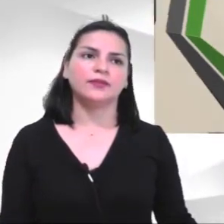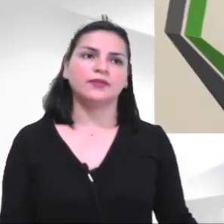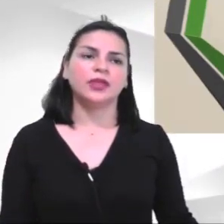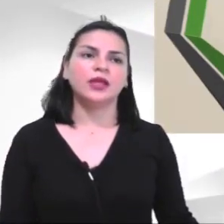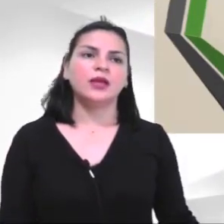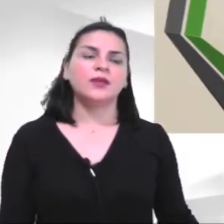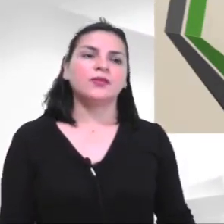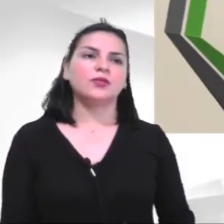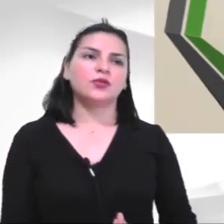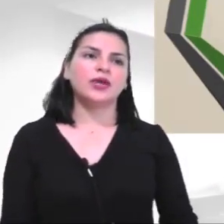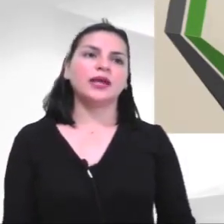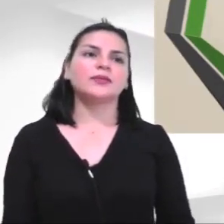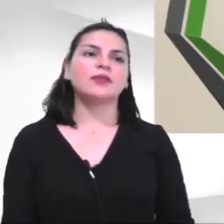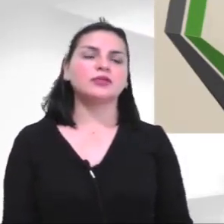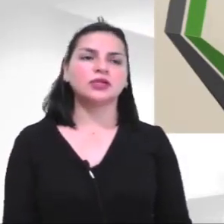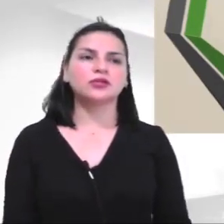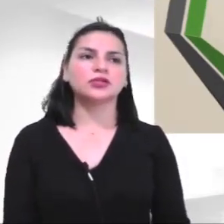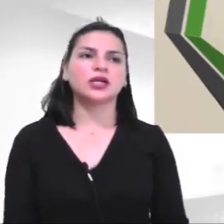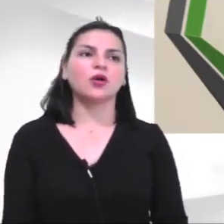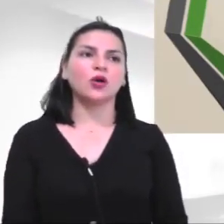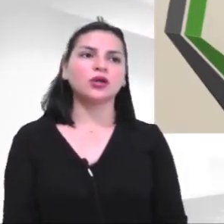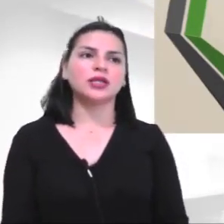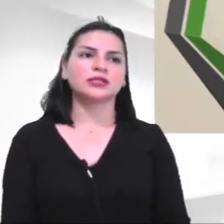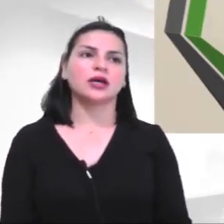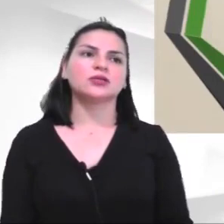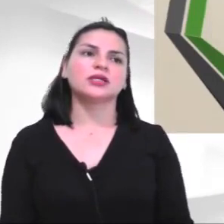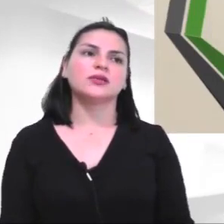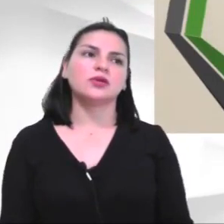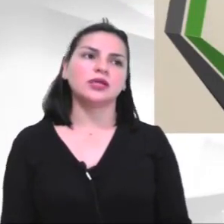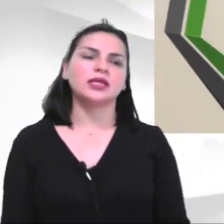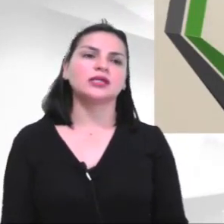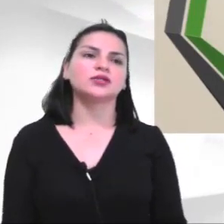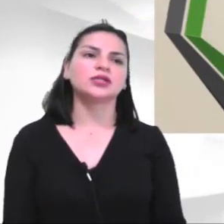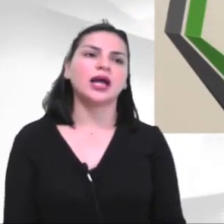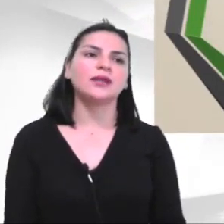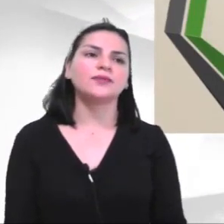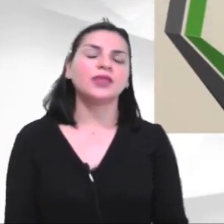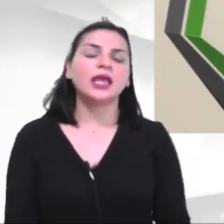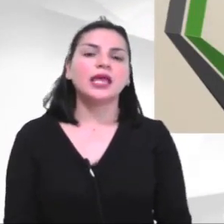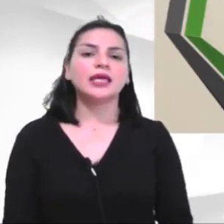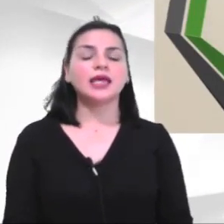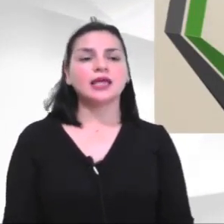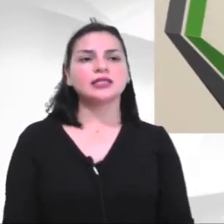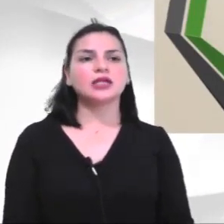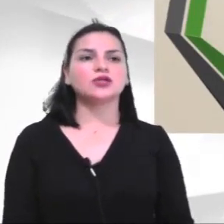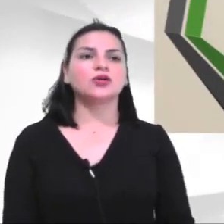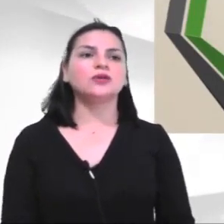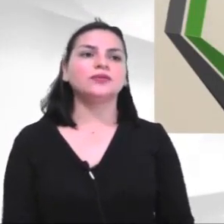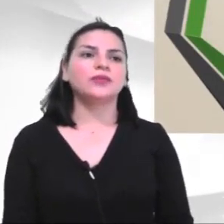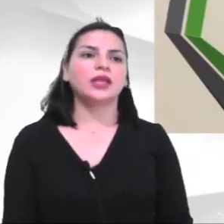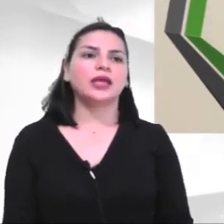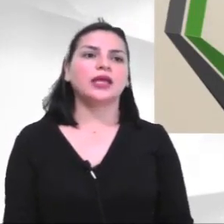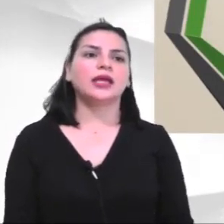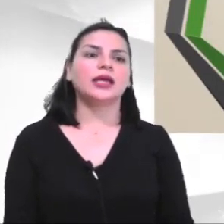Muy bien, vamos a conocer otras causas de movilidad social y estas